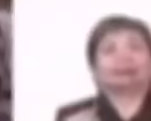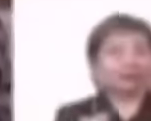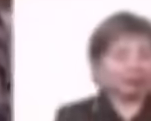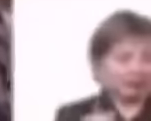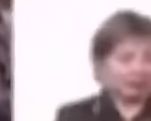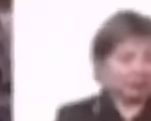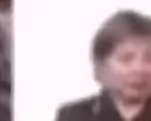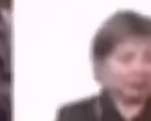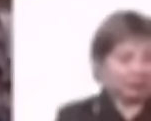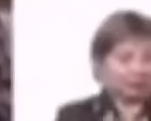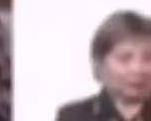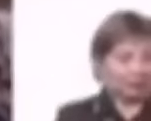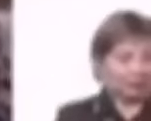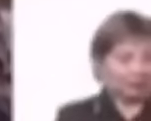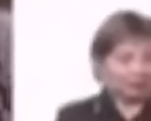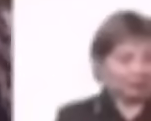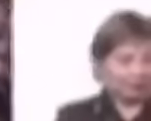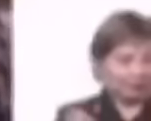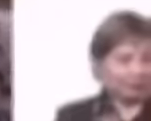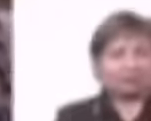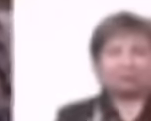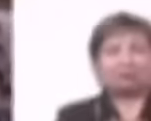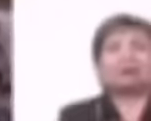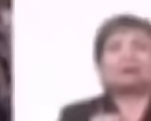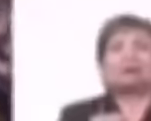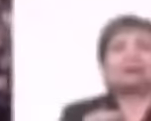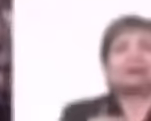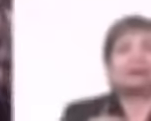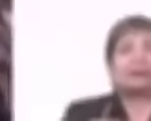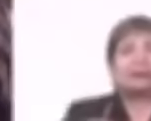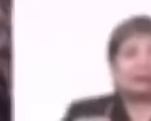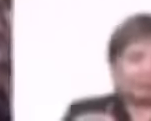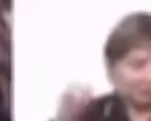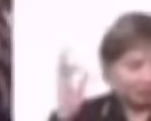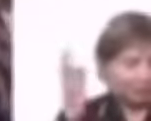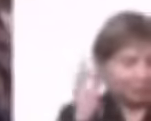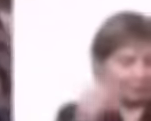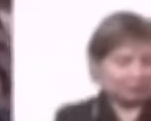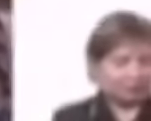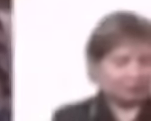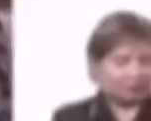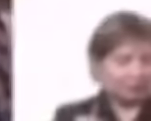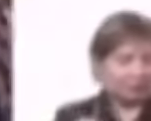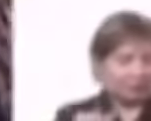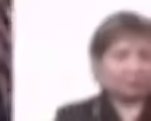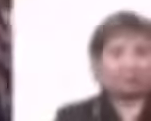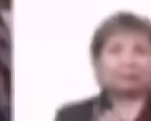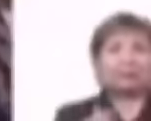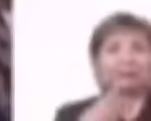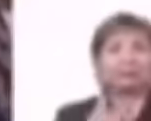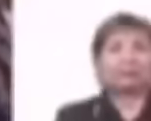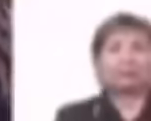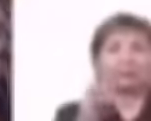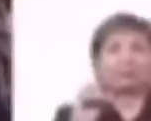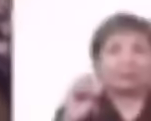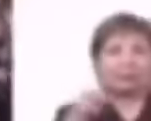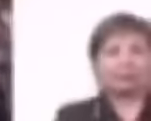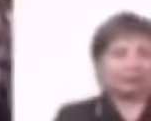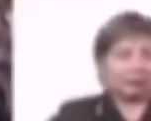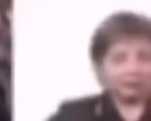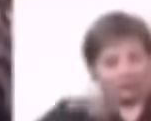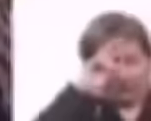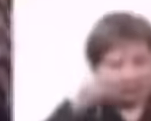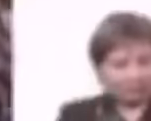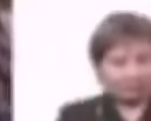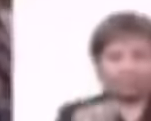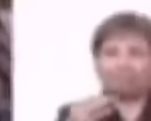interamericano. Y obviamente hay un Ejecutivo que no le interesa defender ningún fuero ni competencias exclusivas del Ejecutivo, porque la señora Dina Boluarte pues está ahí feliz,